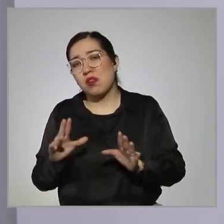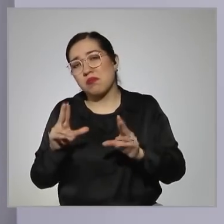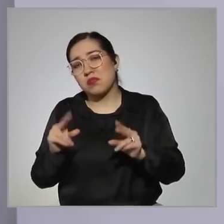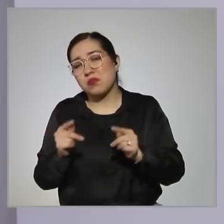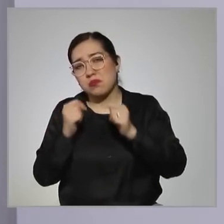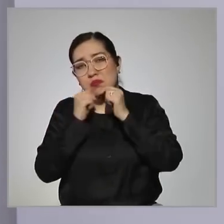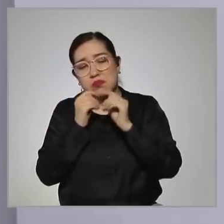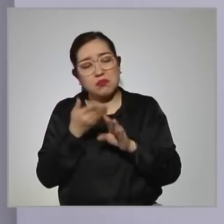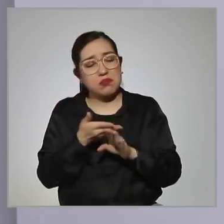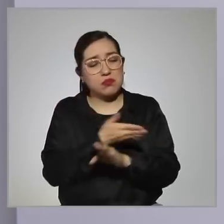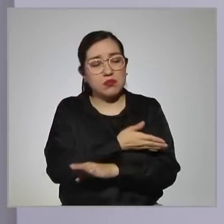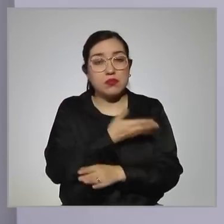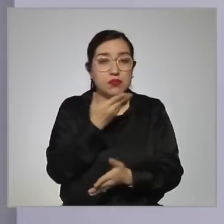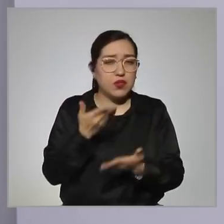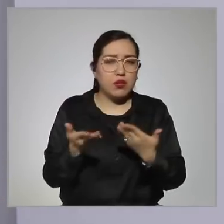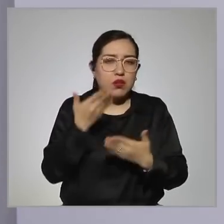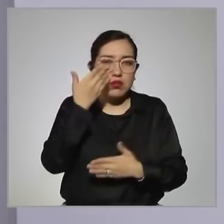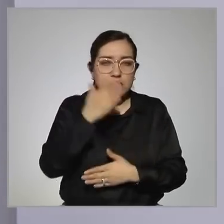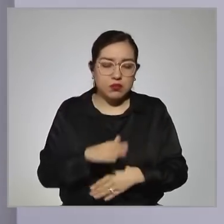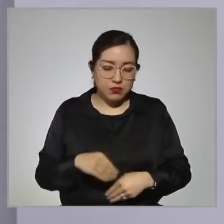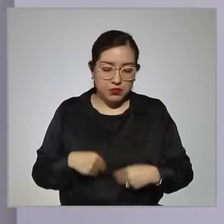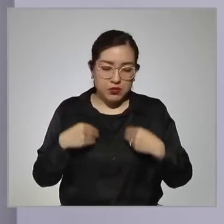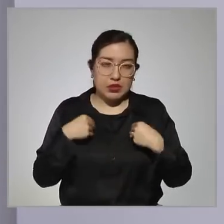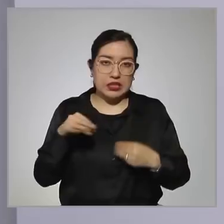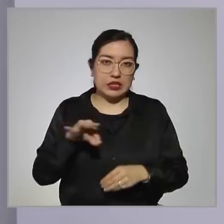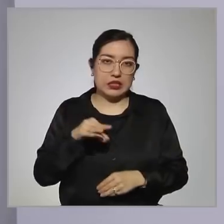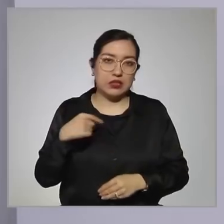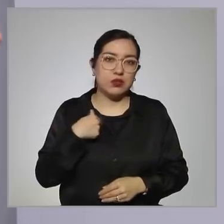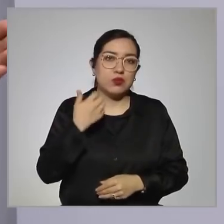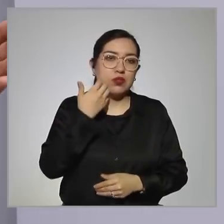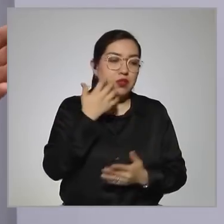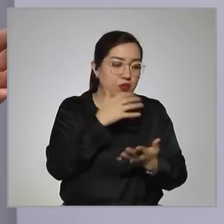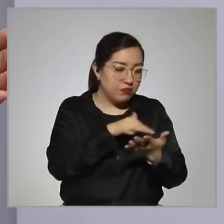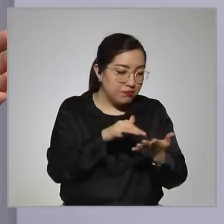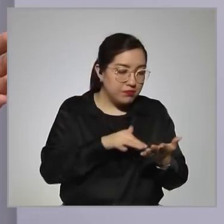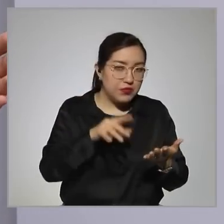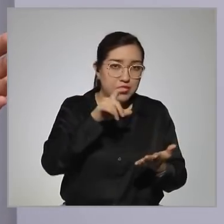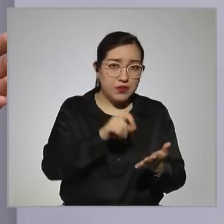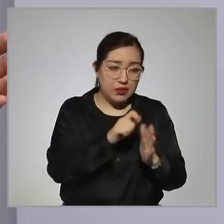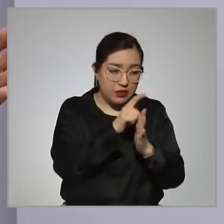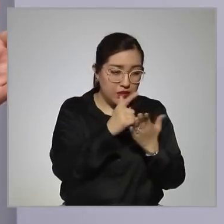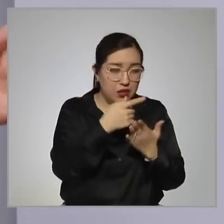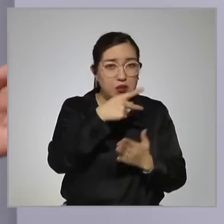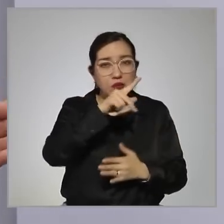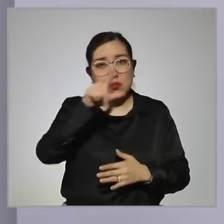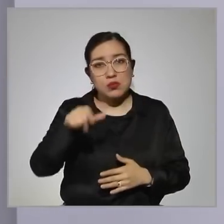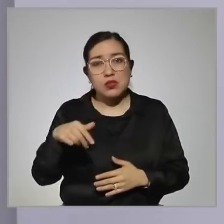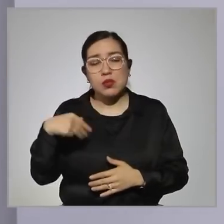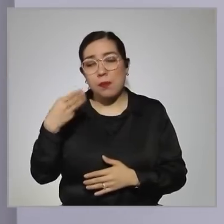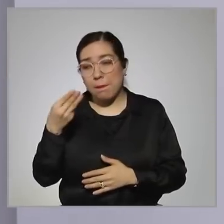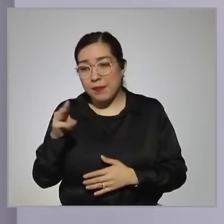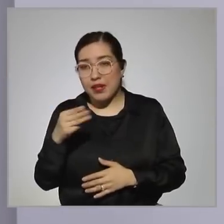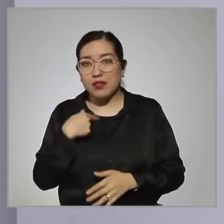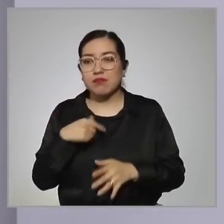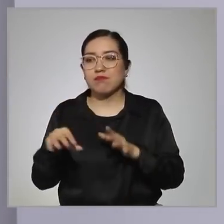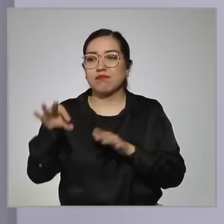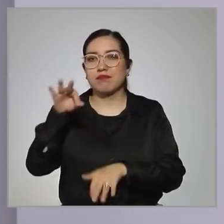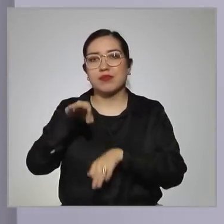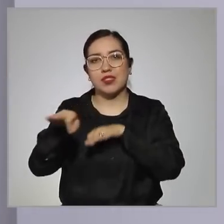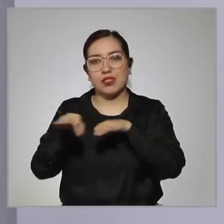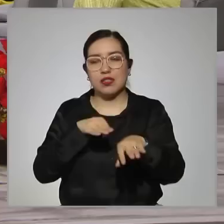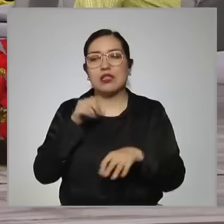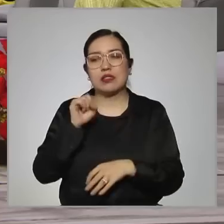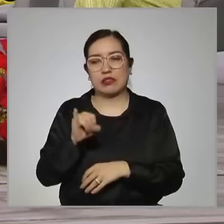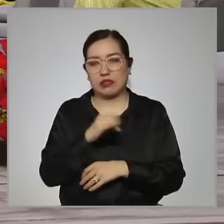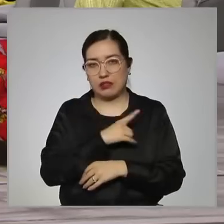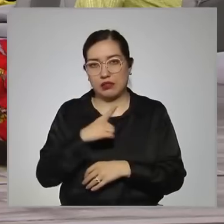que por cuestiones de la vida, ¿no? Quizá yo quería leer los 20 libros, pero en mayo conseguí un trabajo, entonces evidentemente tengo